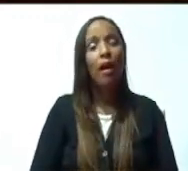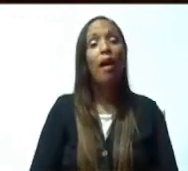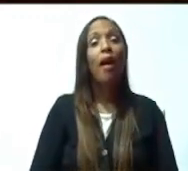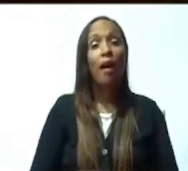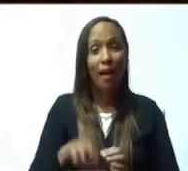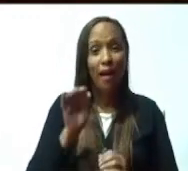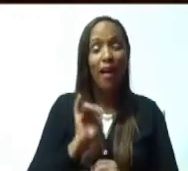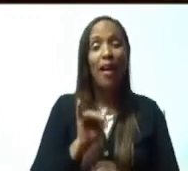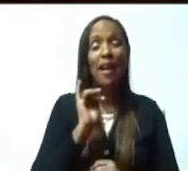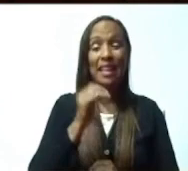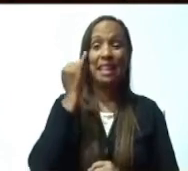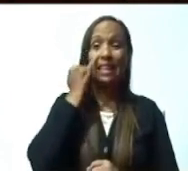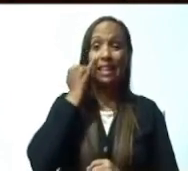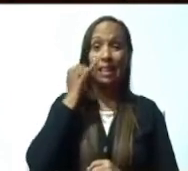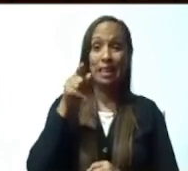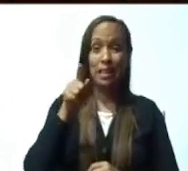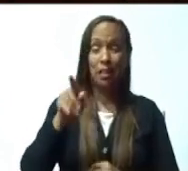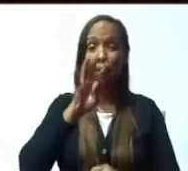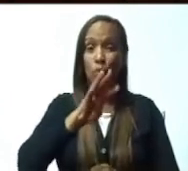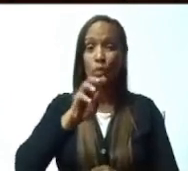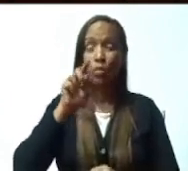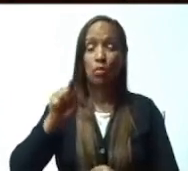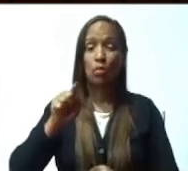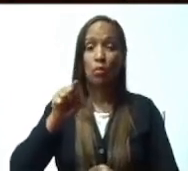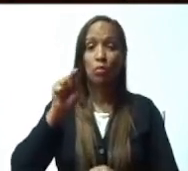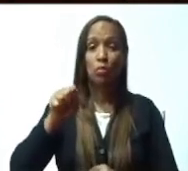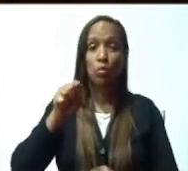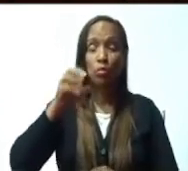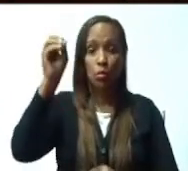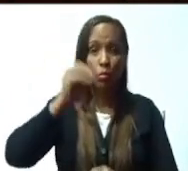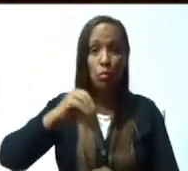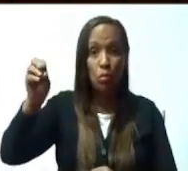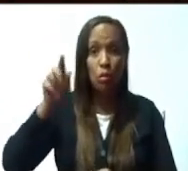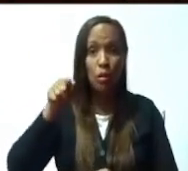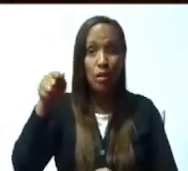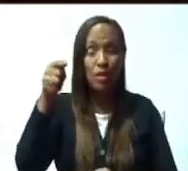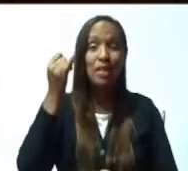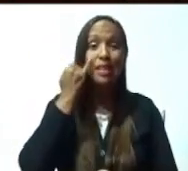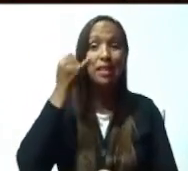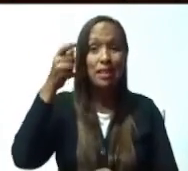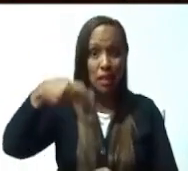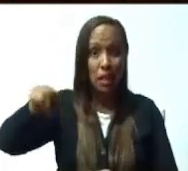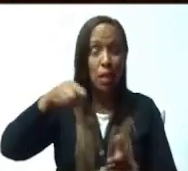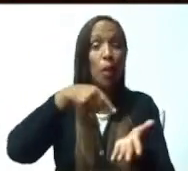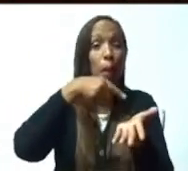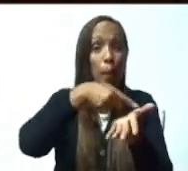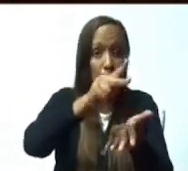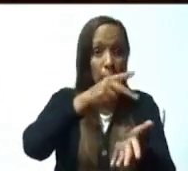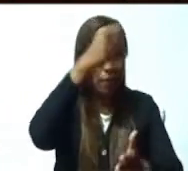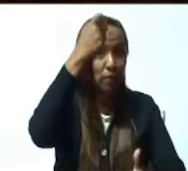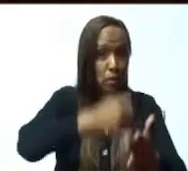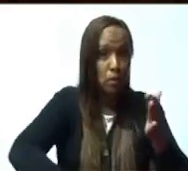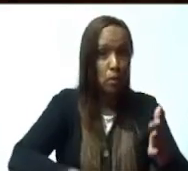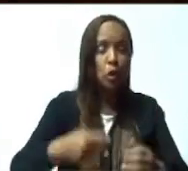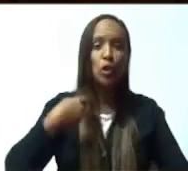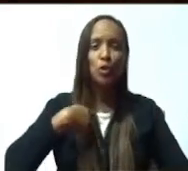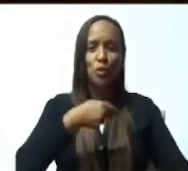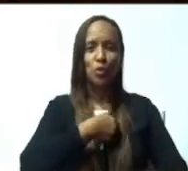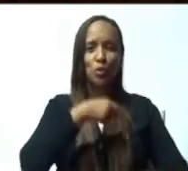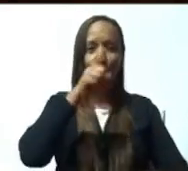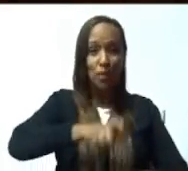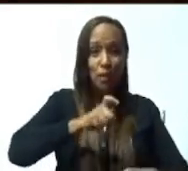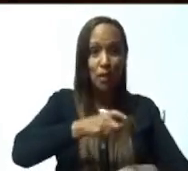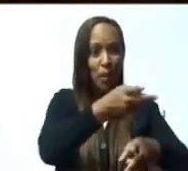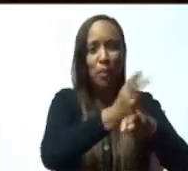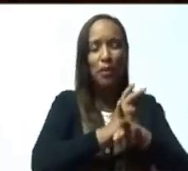prestado, que es realmente lo que nosotros tenemos que preguntar al gobierno